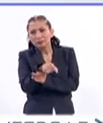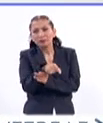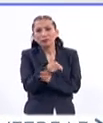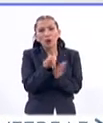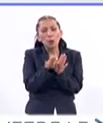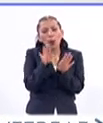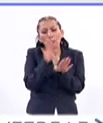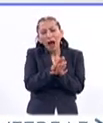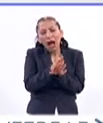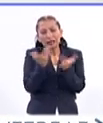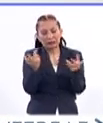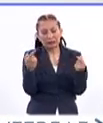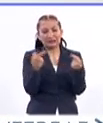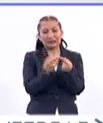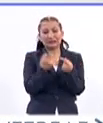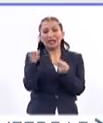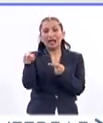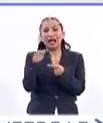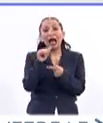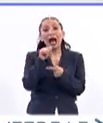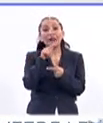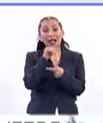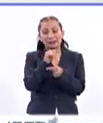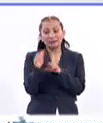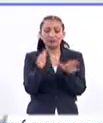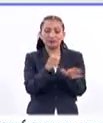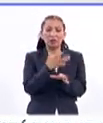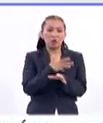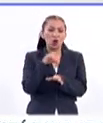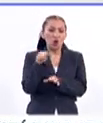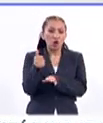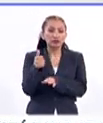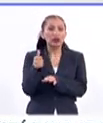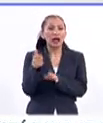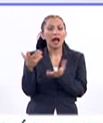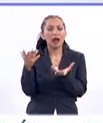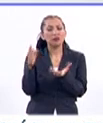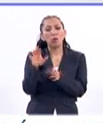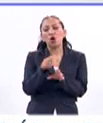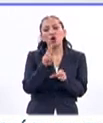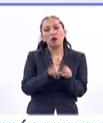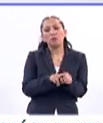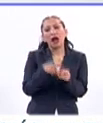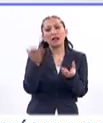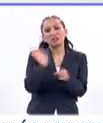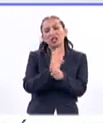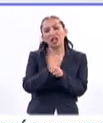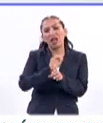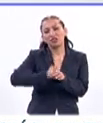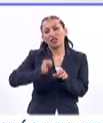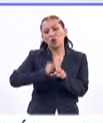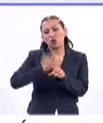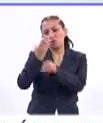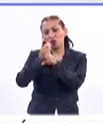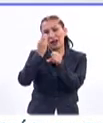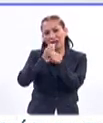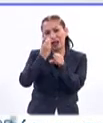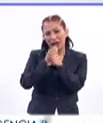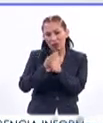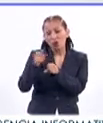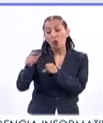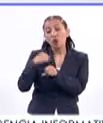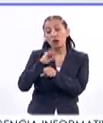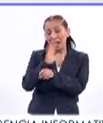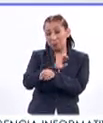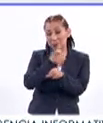pues como más contrastante está en Atlas. Y también tenemos clásicos restaurados, viene una función